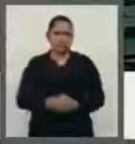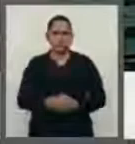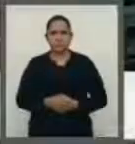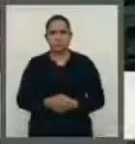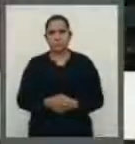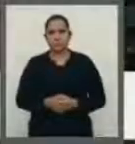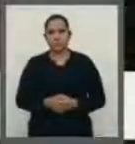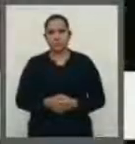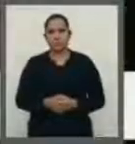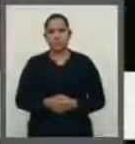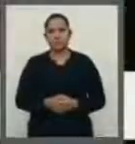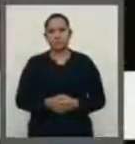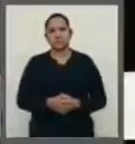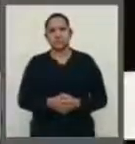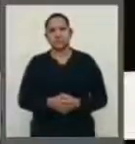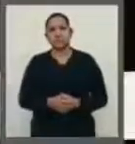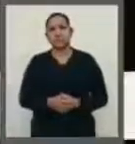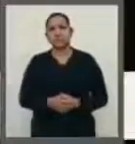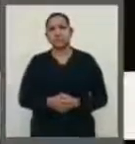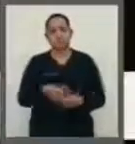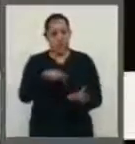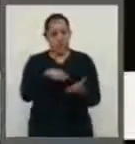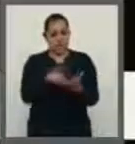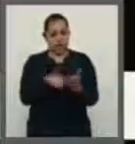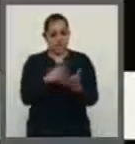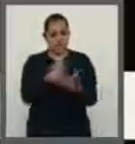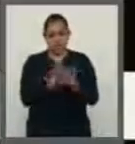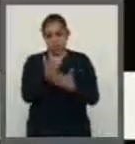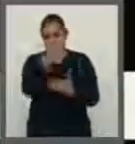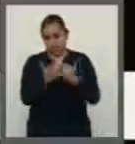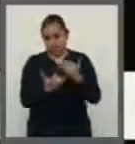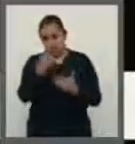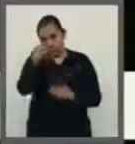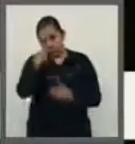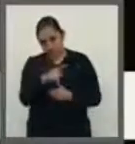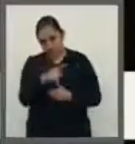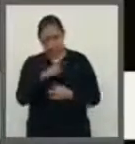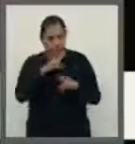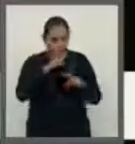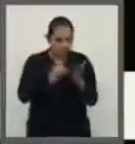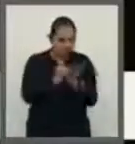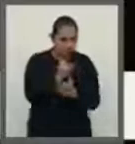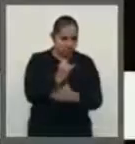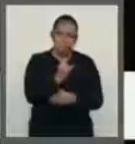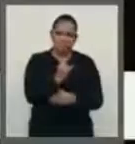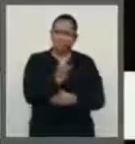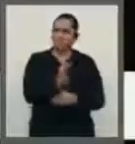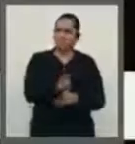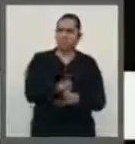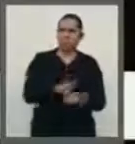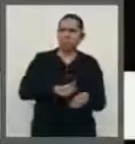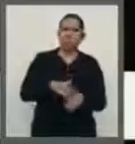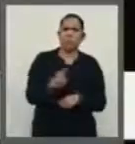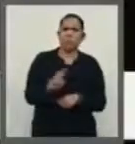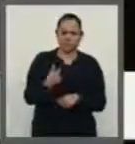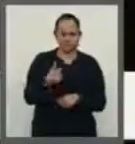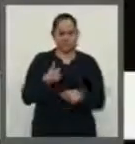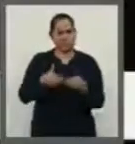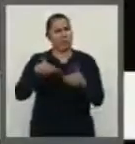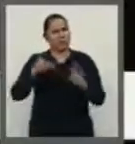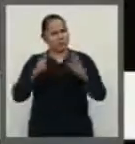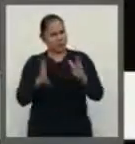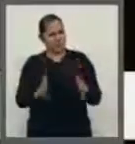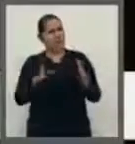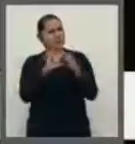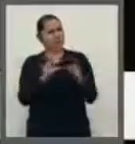¿Por qué no aceptar este proyecto de decreto? Ya lo señalé, incumple el mandato de